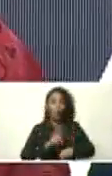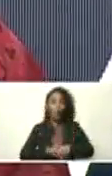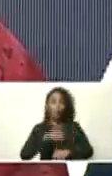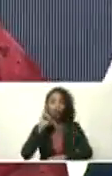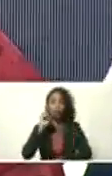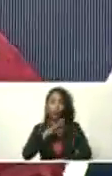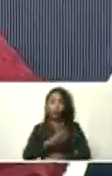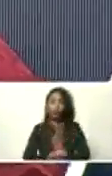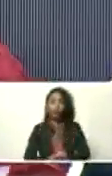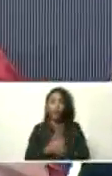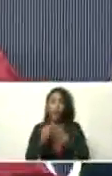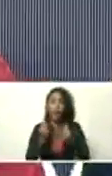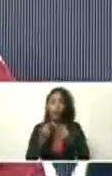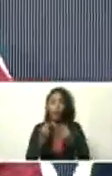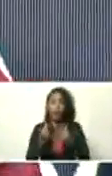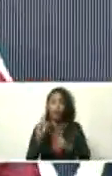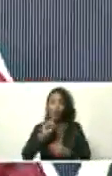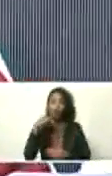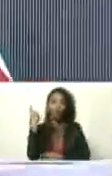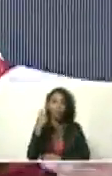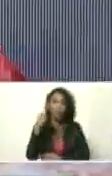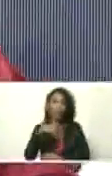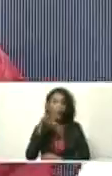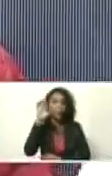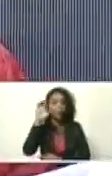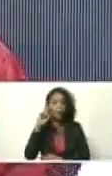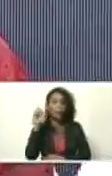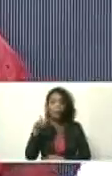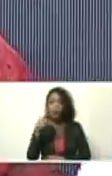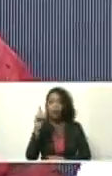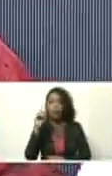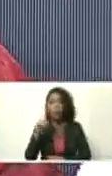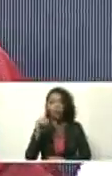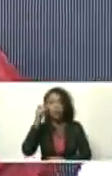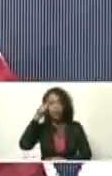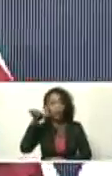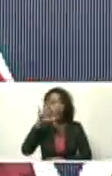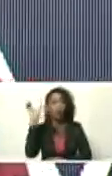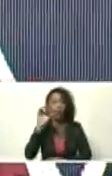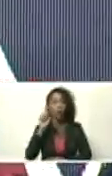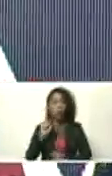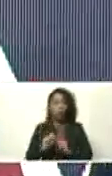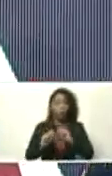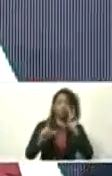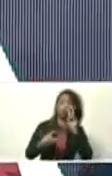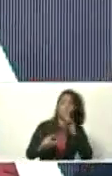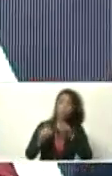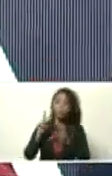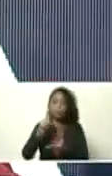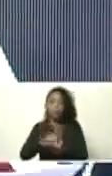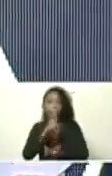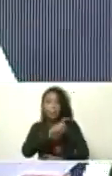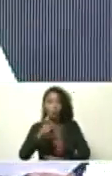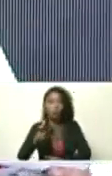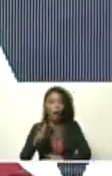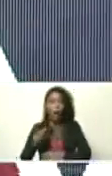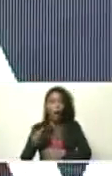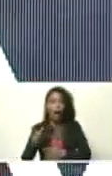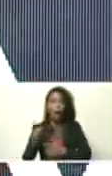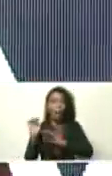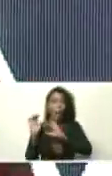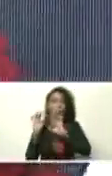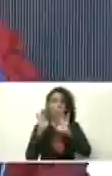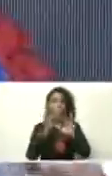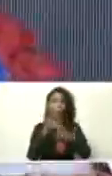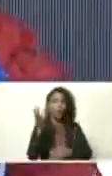historia económica, no solamente del país, sino también de la ciudad de Caracas. Es impresionante cómo nos llega la gente a la alcaldía